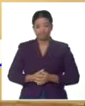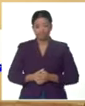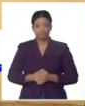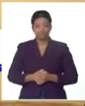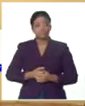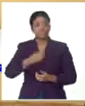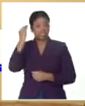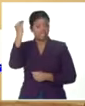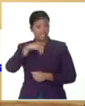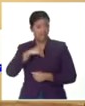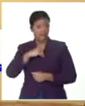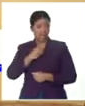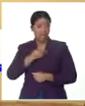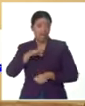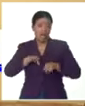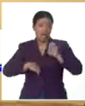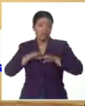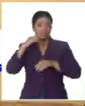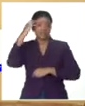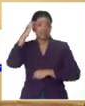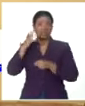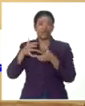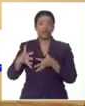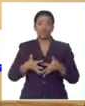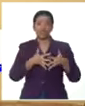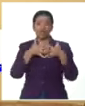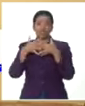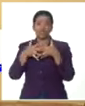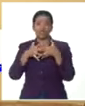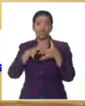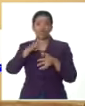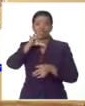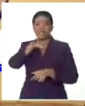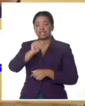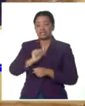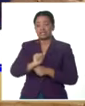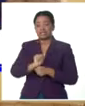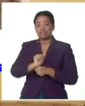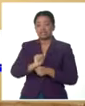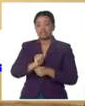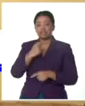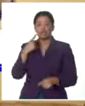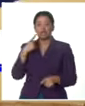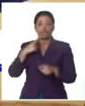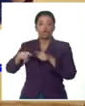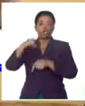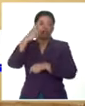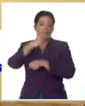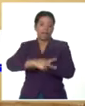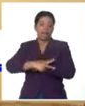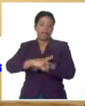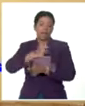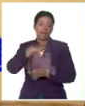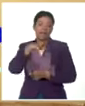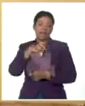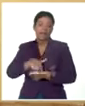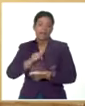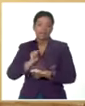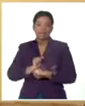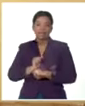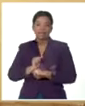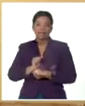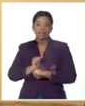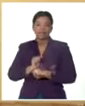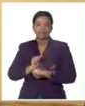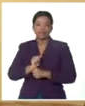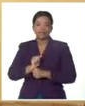nadie escuchar al gobierno de Estados Unidos abordar el tema migratorio para otras latitudes, como puede ser los cercanos países del llamado Triángulo